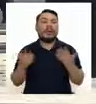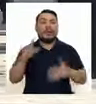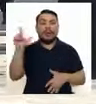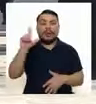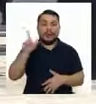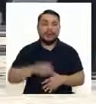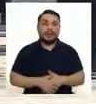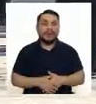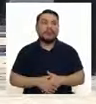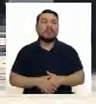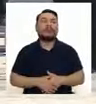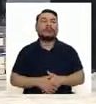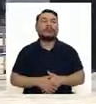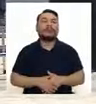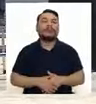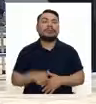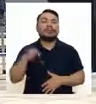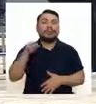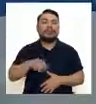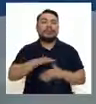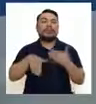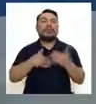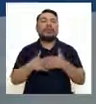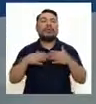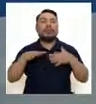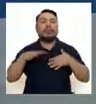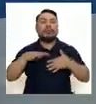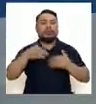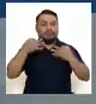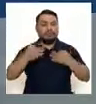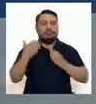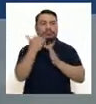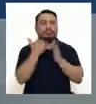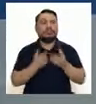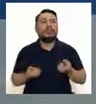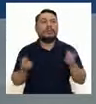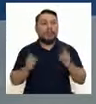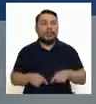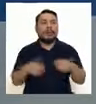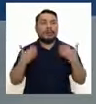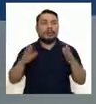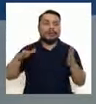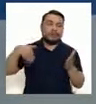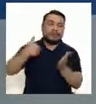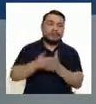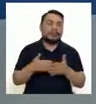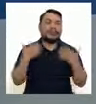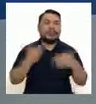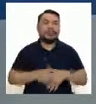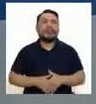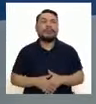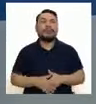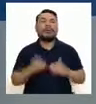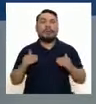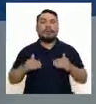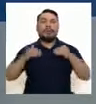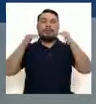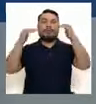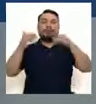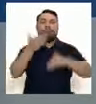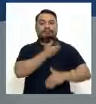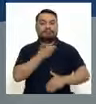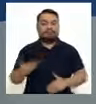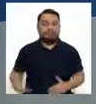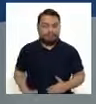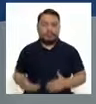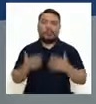lunes, esos aspectos protocolares que se dan cuando se concreta la llegada de un alto mandatario, como es